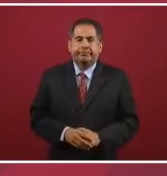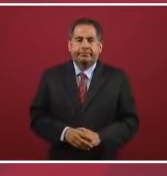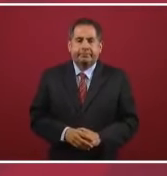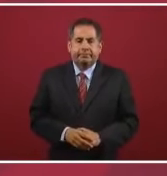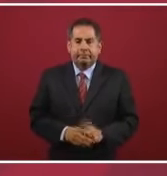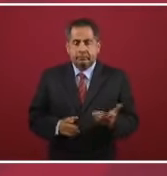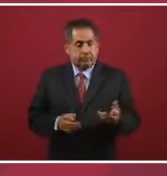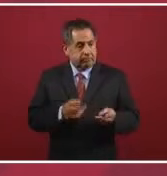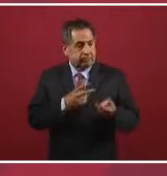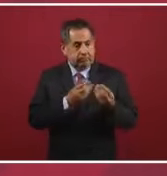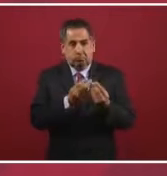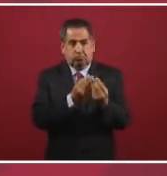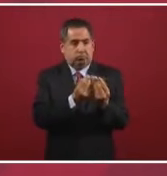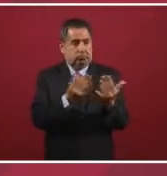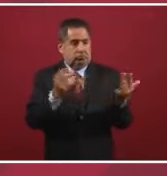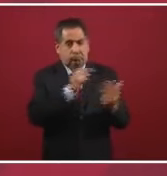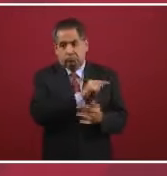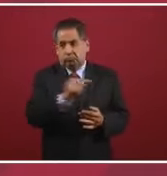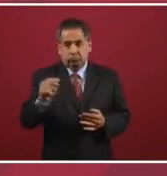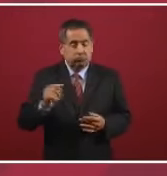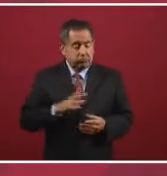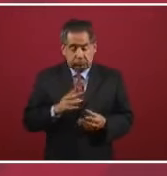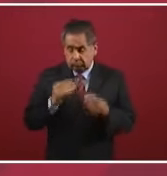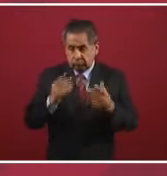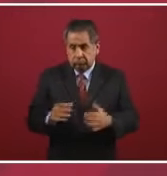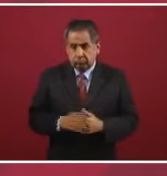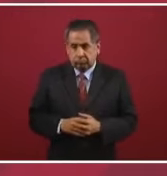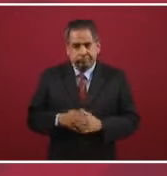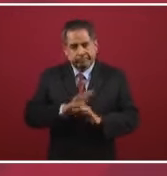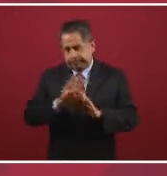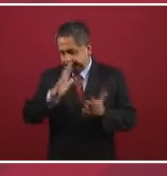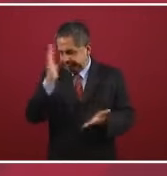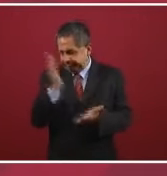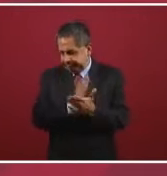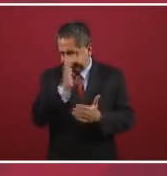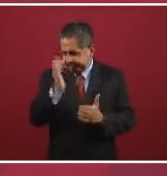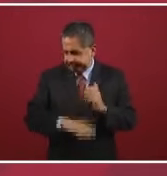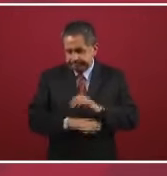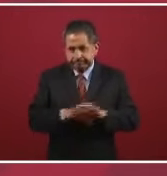Se generalizó y eso se tiene que terminar.